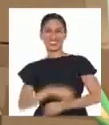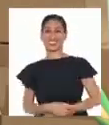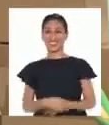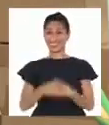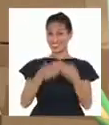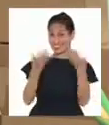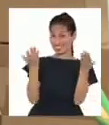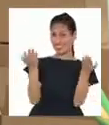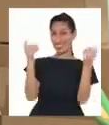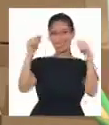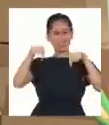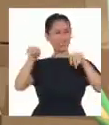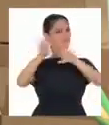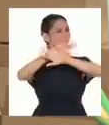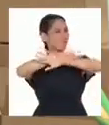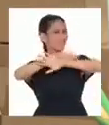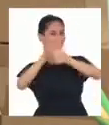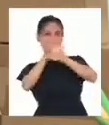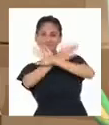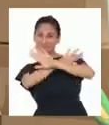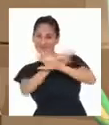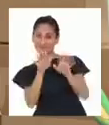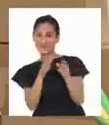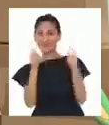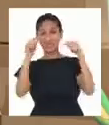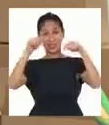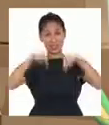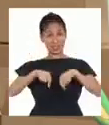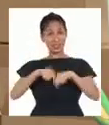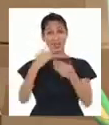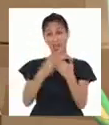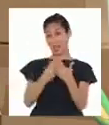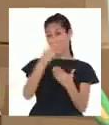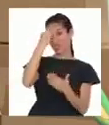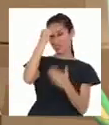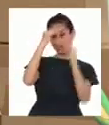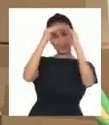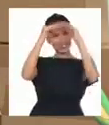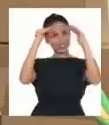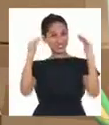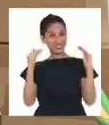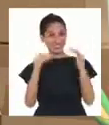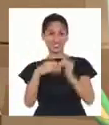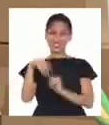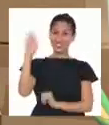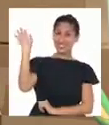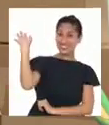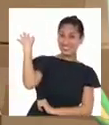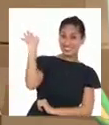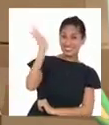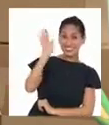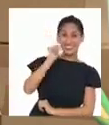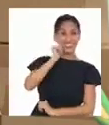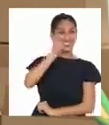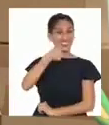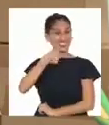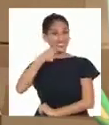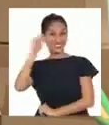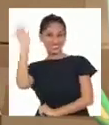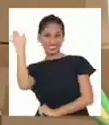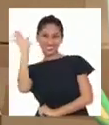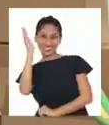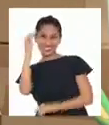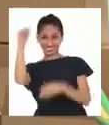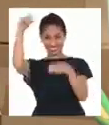Eso ha sido todo por hoy en Aprendo en Casa. Nos vemos mañana.